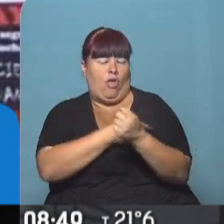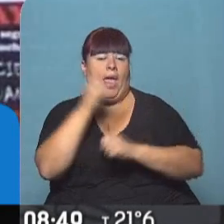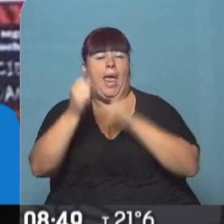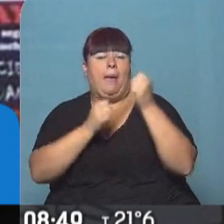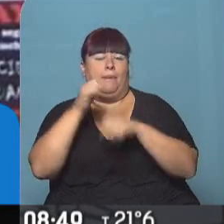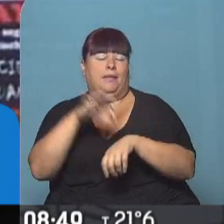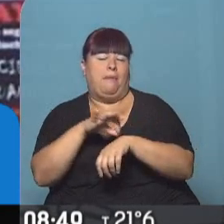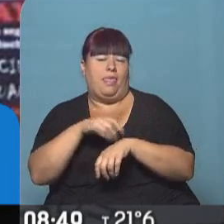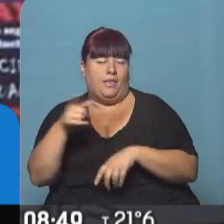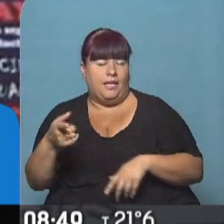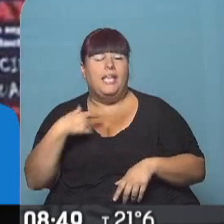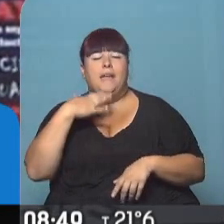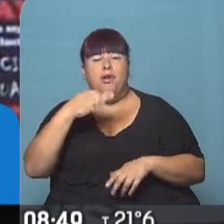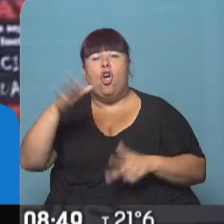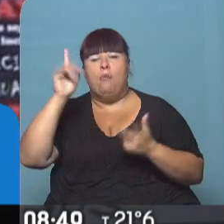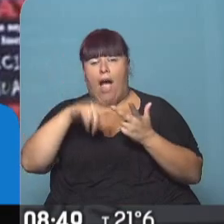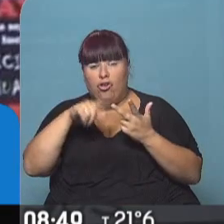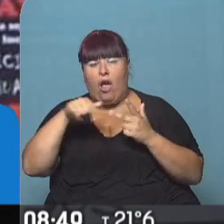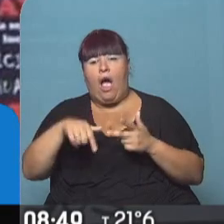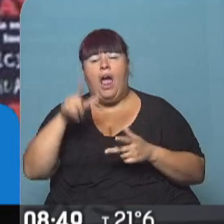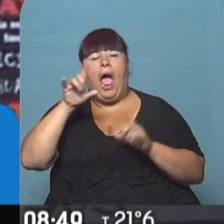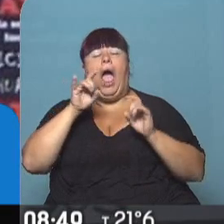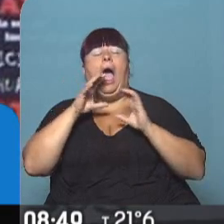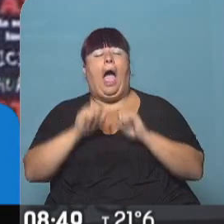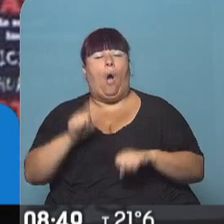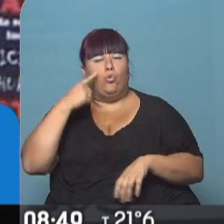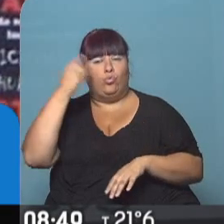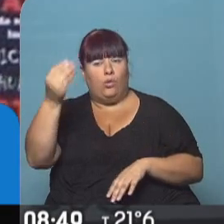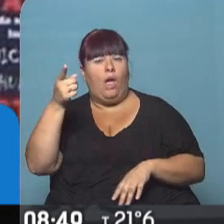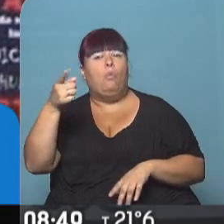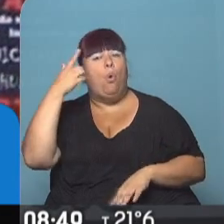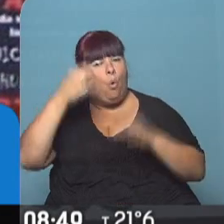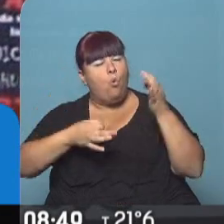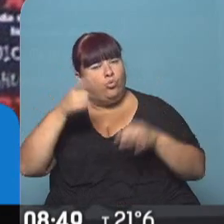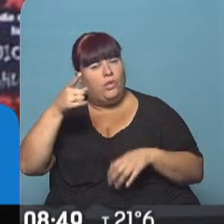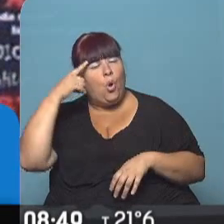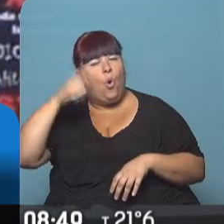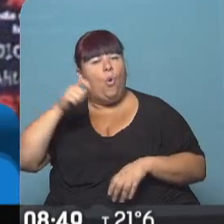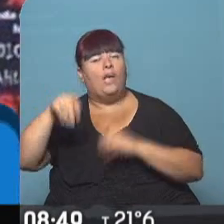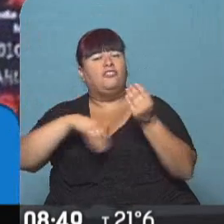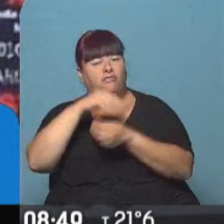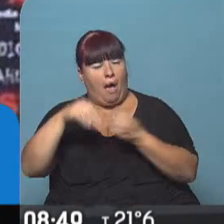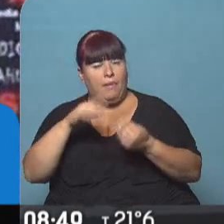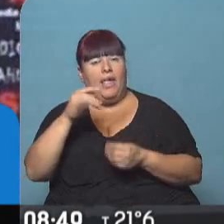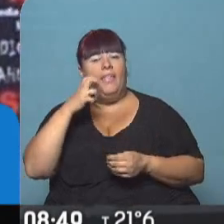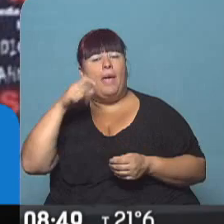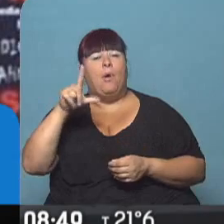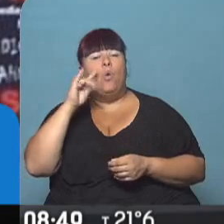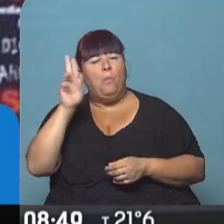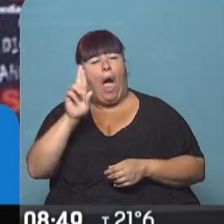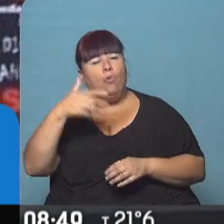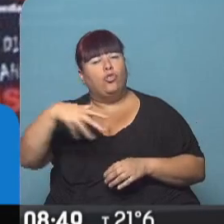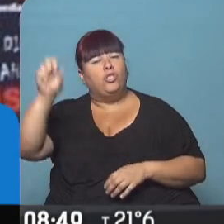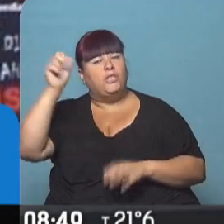de la medicina. Y mi hijo mayor en este momento está en Austria, porque la justicia, el juez de familia, Damián Lulio, le